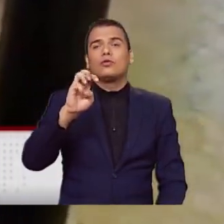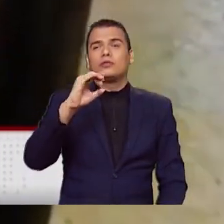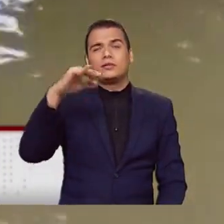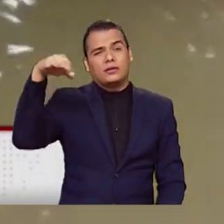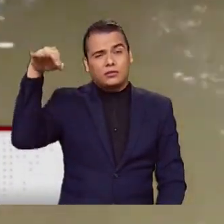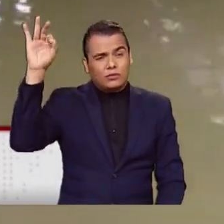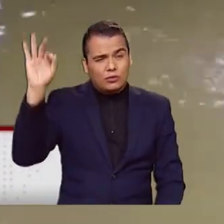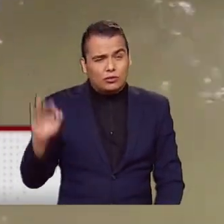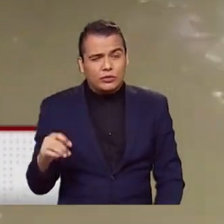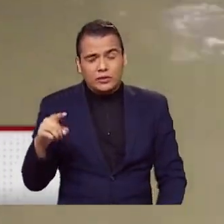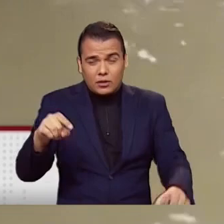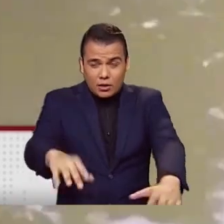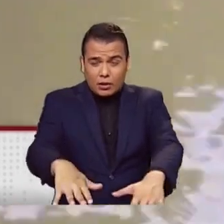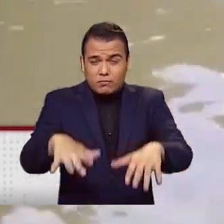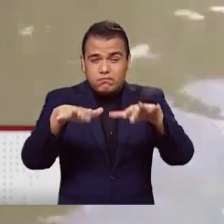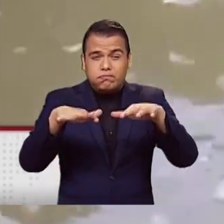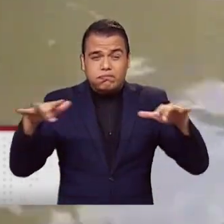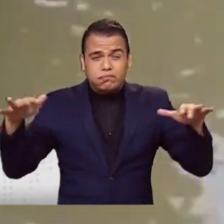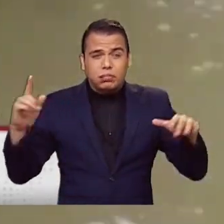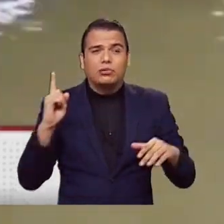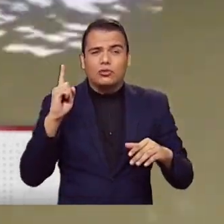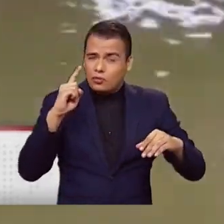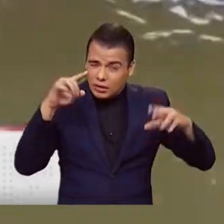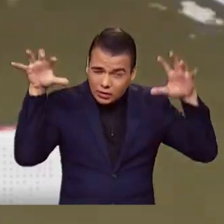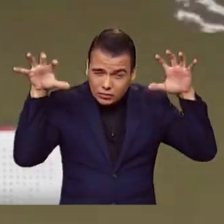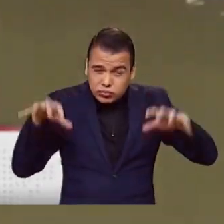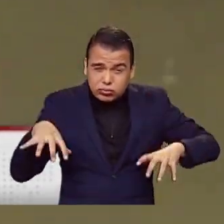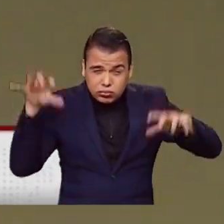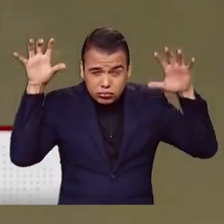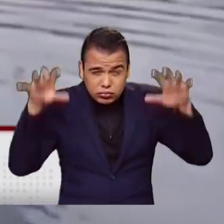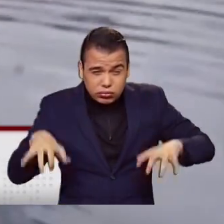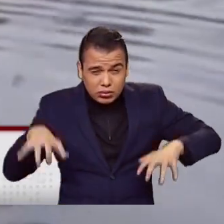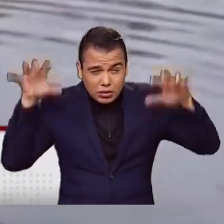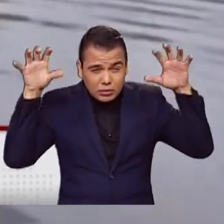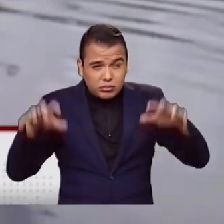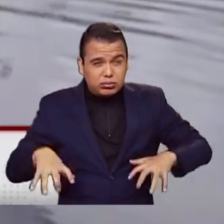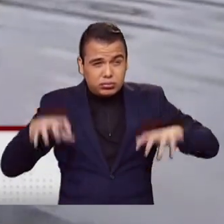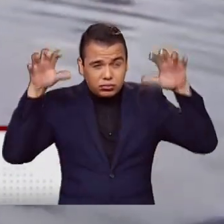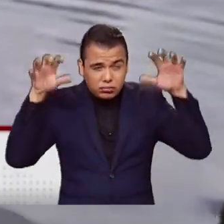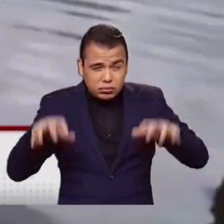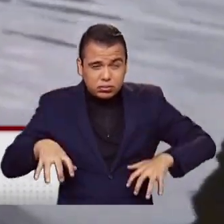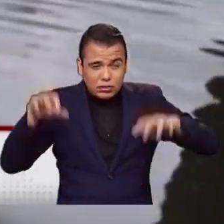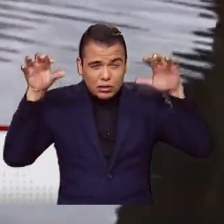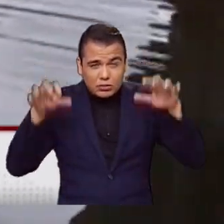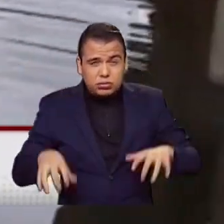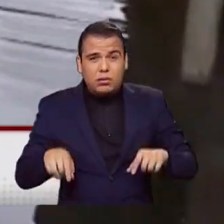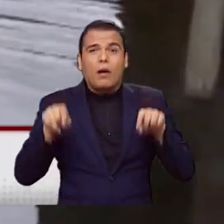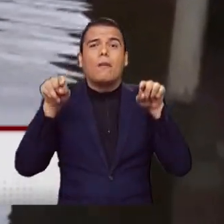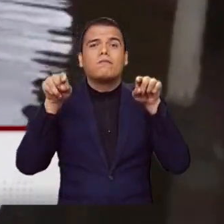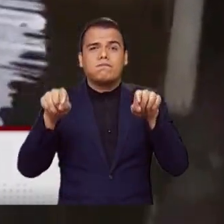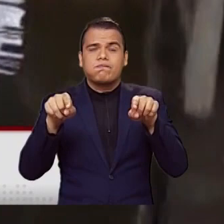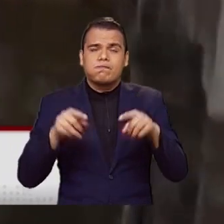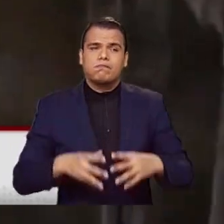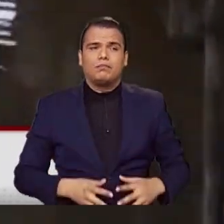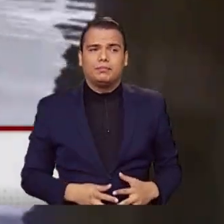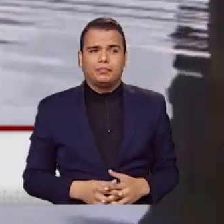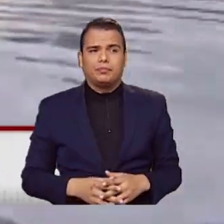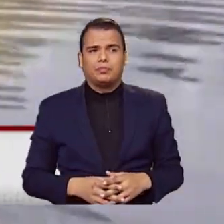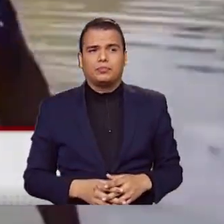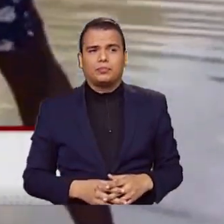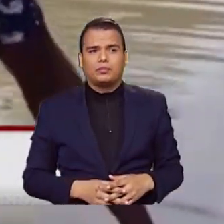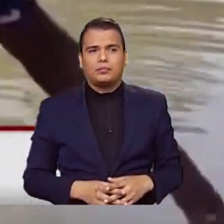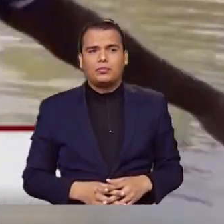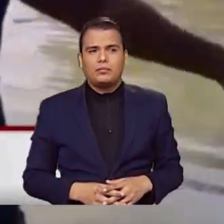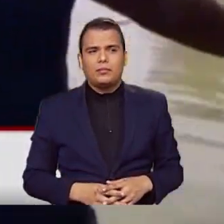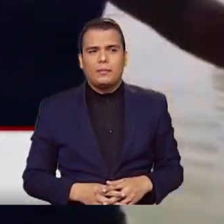nivel. Miren cómo está. Esto es lo que es el plátano, el banano. Así